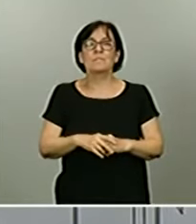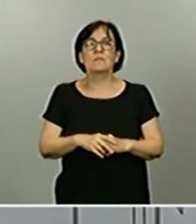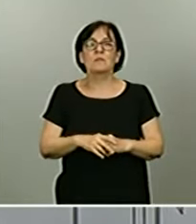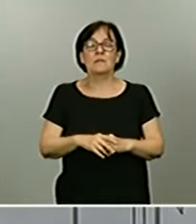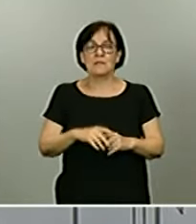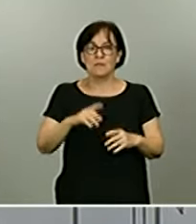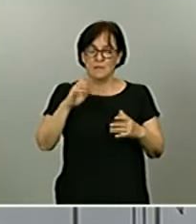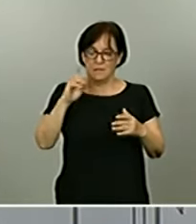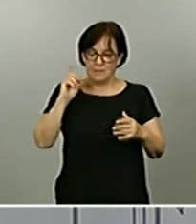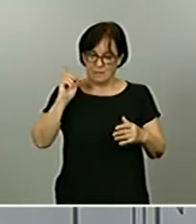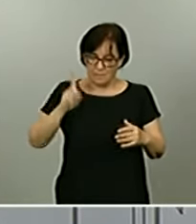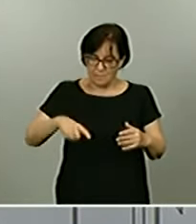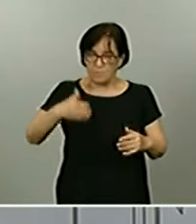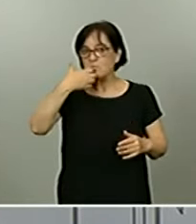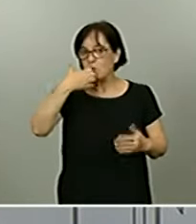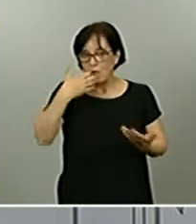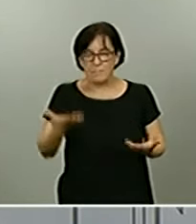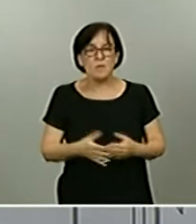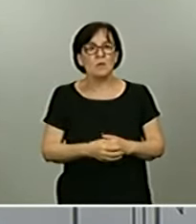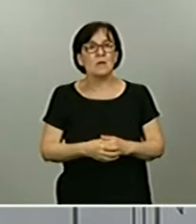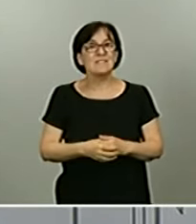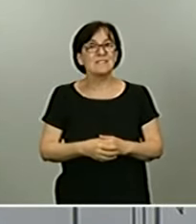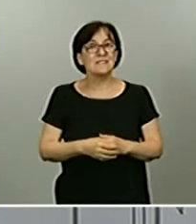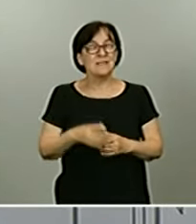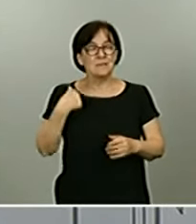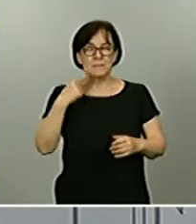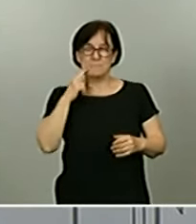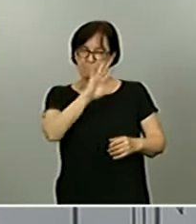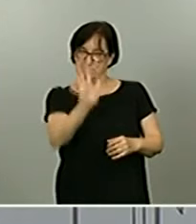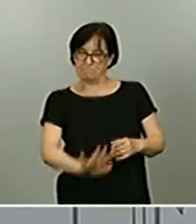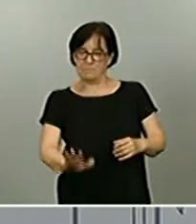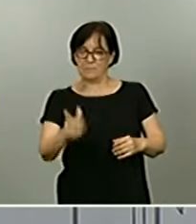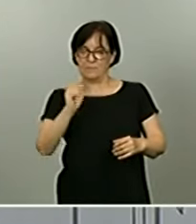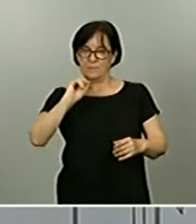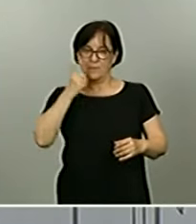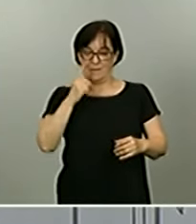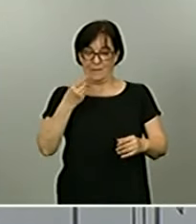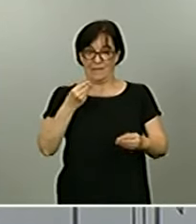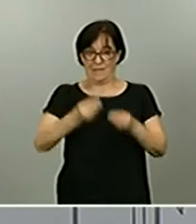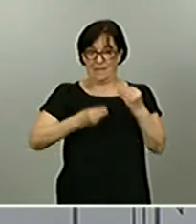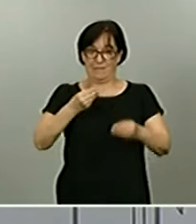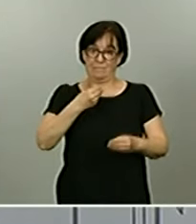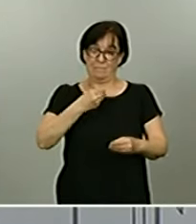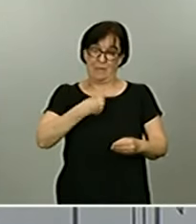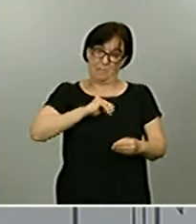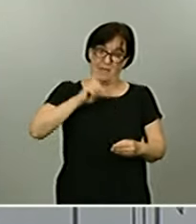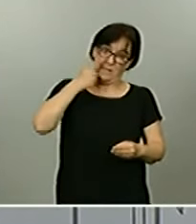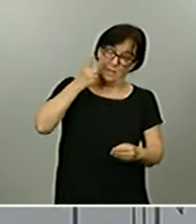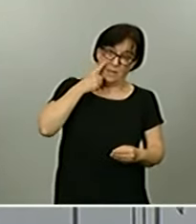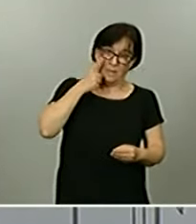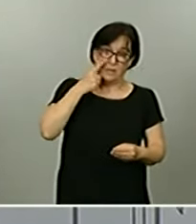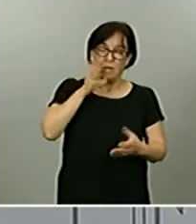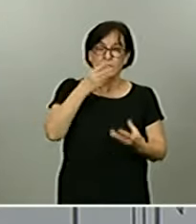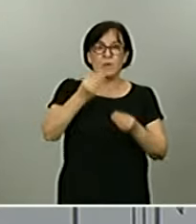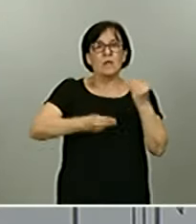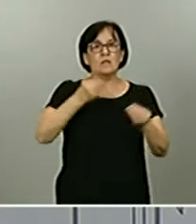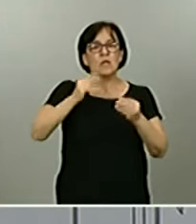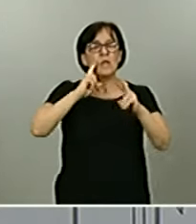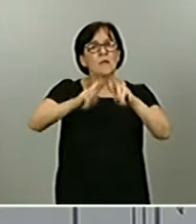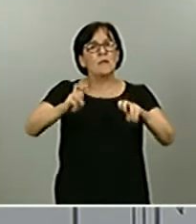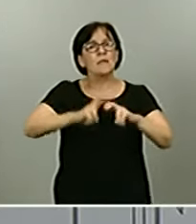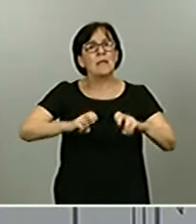por ejemplo, que de los casos sospechosos que se identifican en España, se está haciendo un análisis de PCR